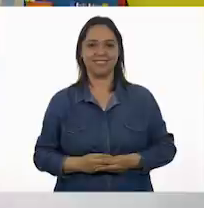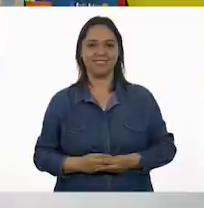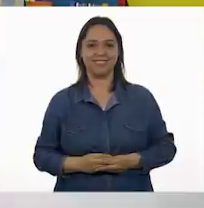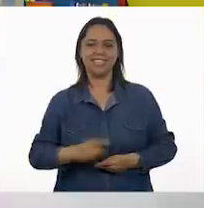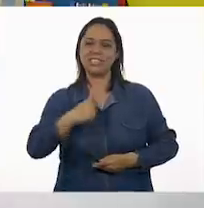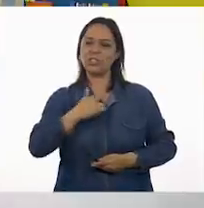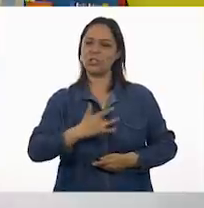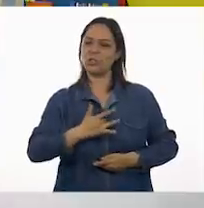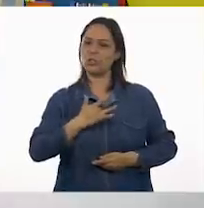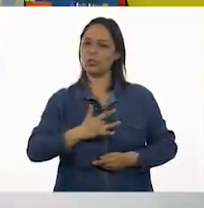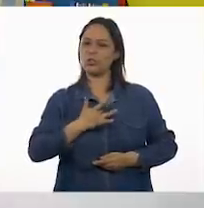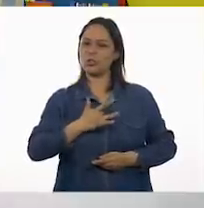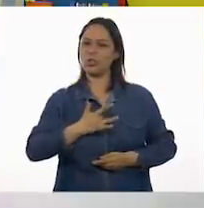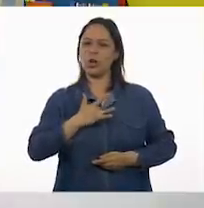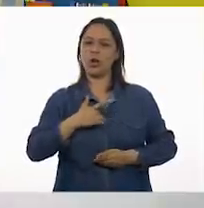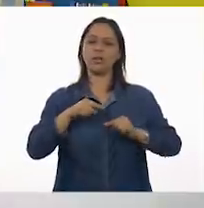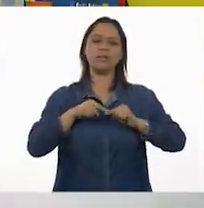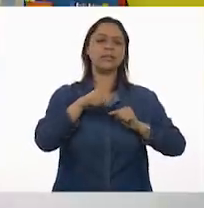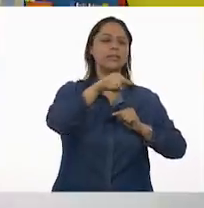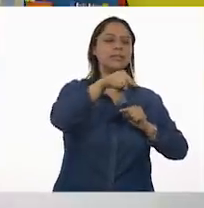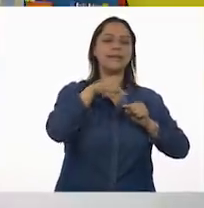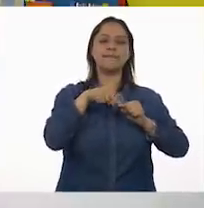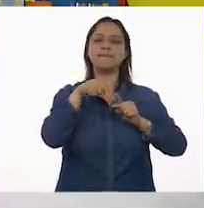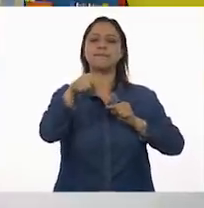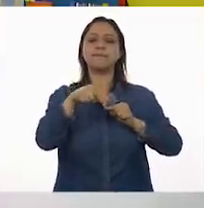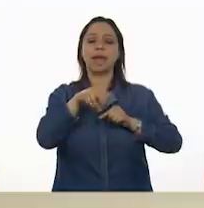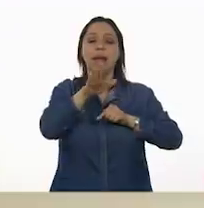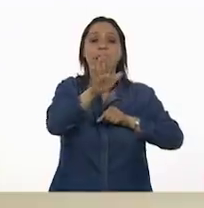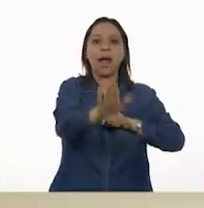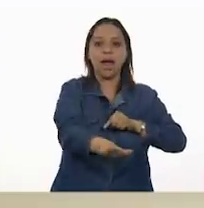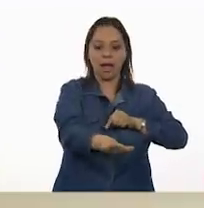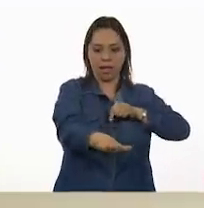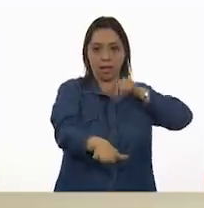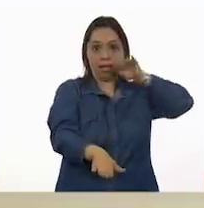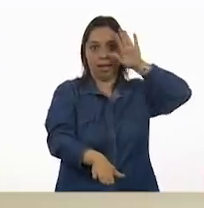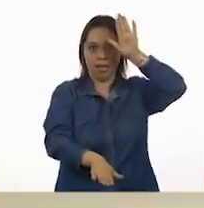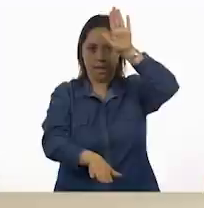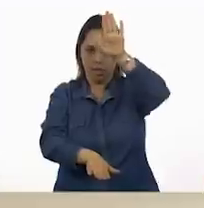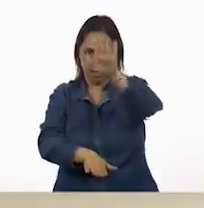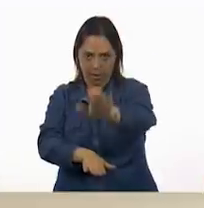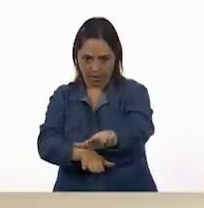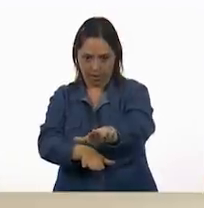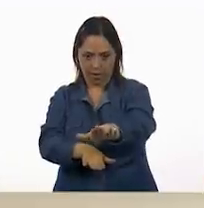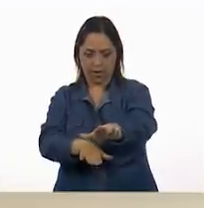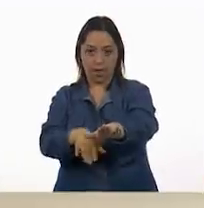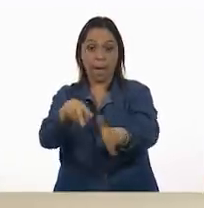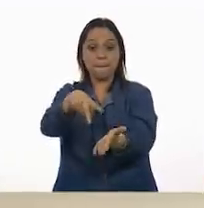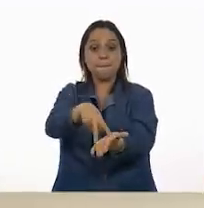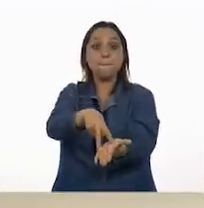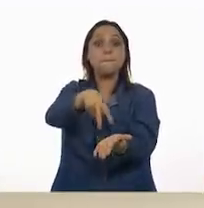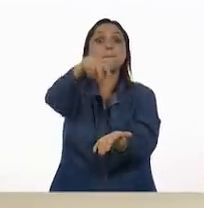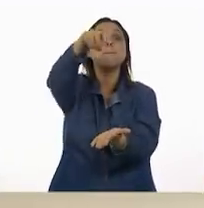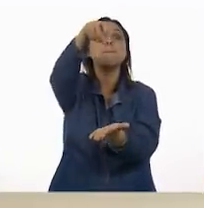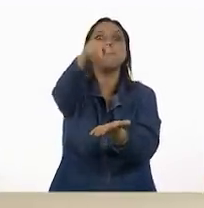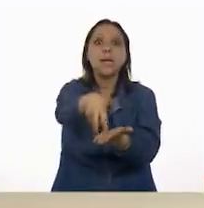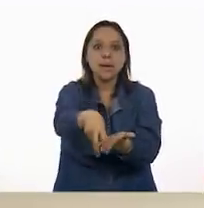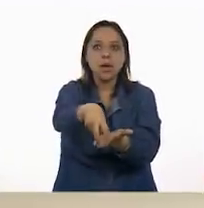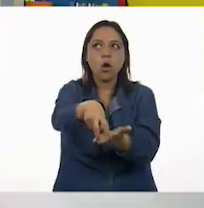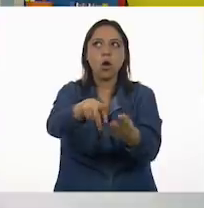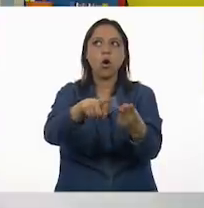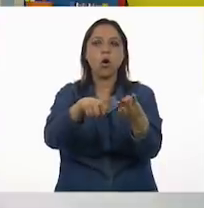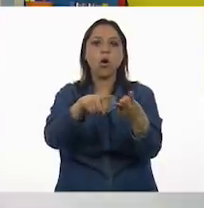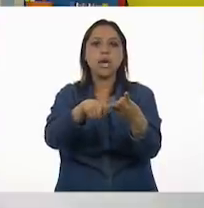Yo estoy a dos pasos largos, un brinco y un paso de patito.